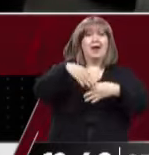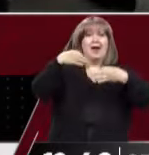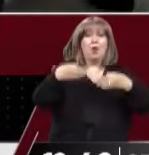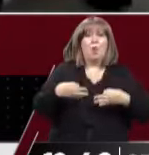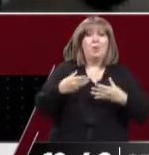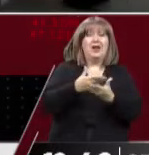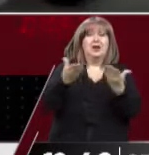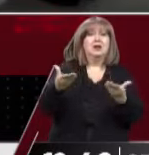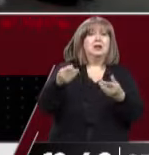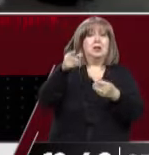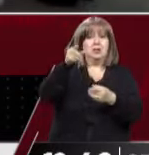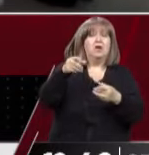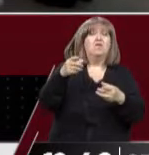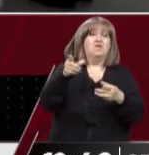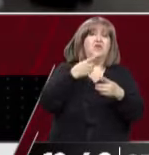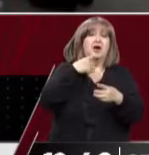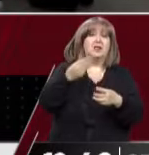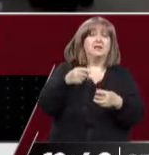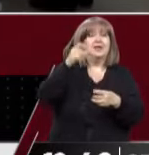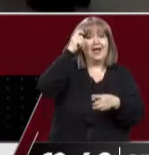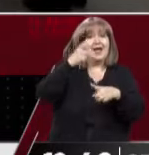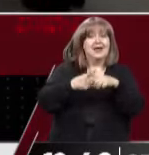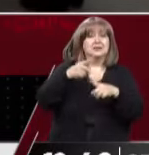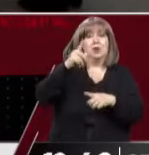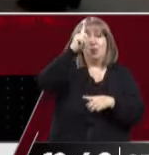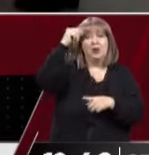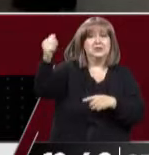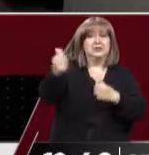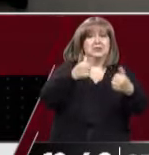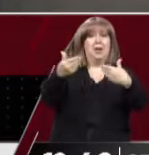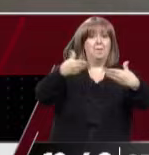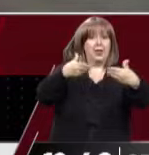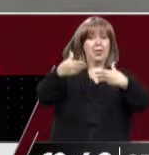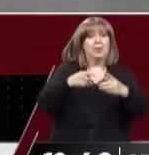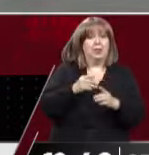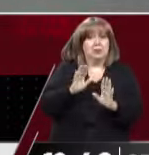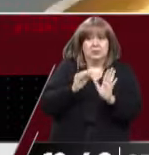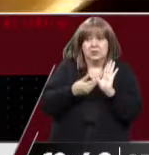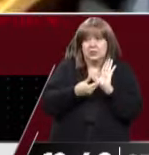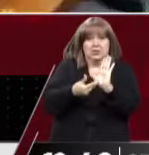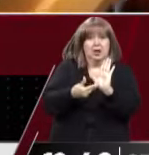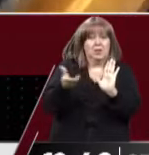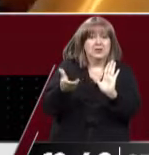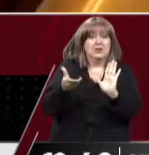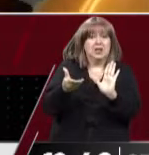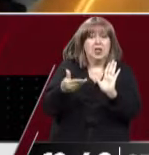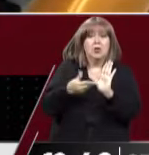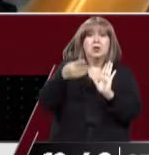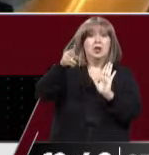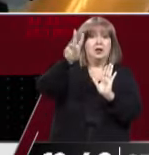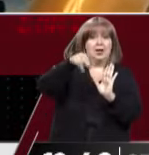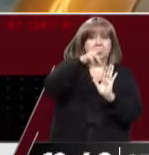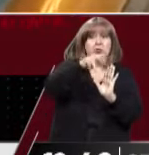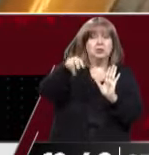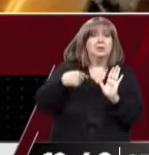estos reclamos que el sector de los retirados vinieron esta mañana a hacerlo justamente lo consideramos reitero legítimo